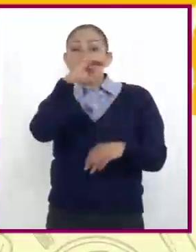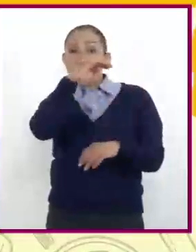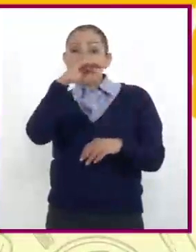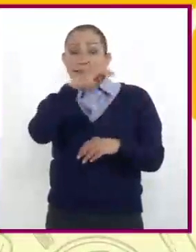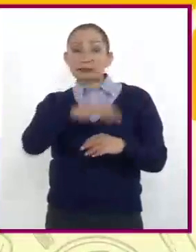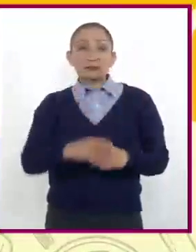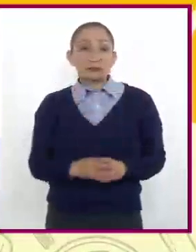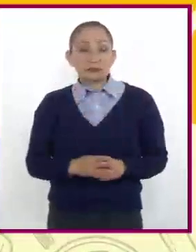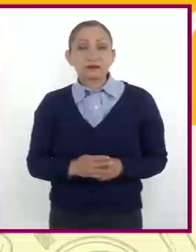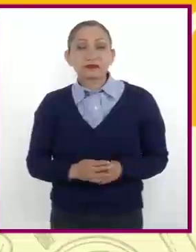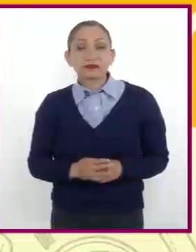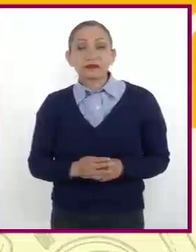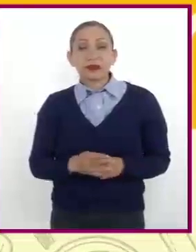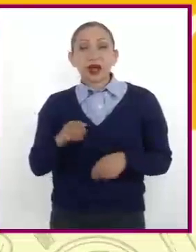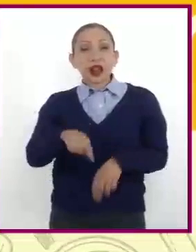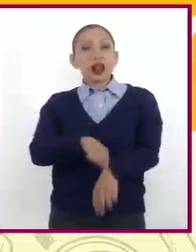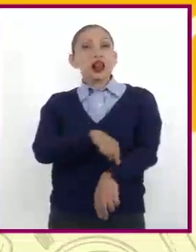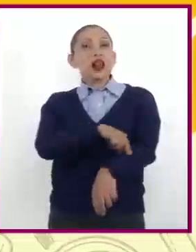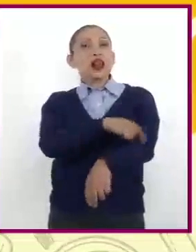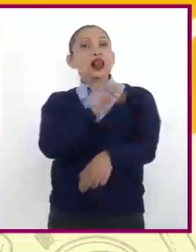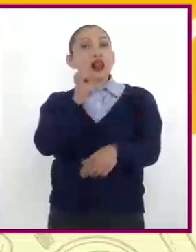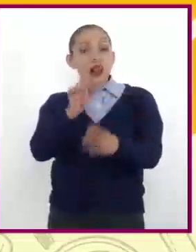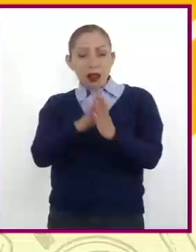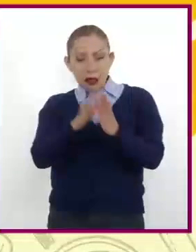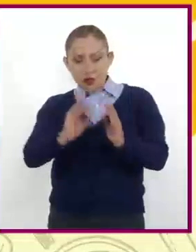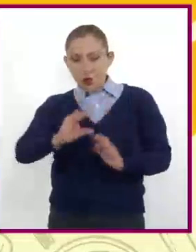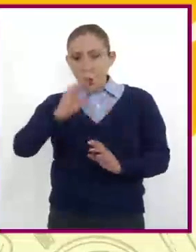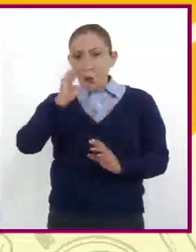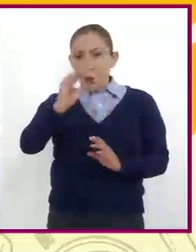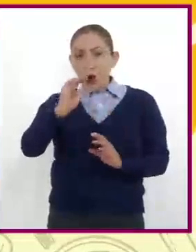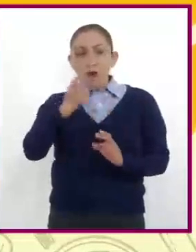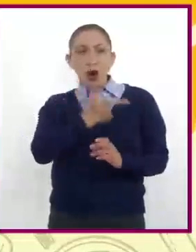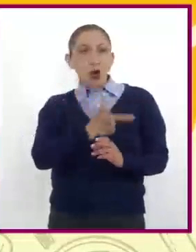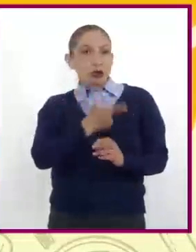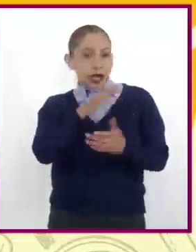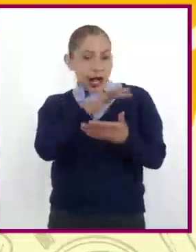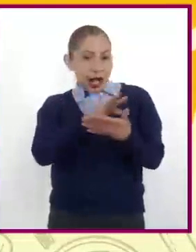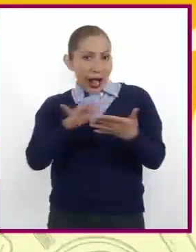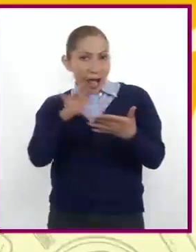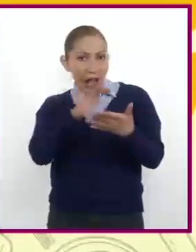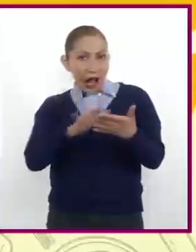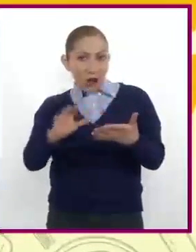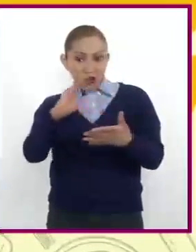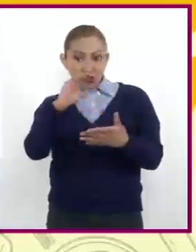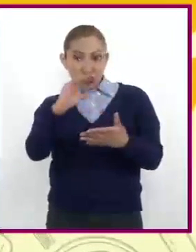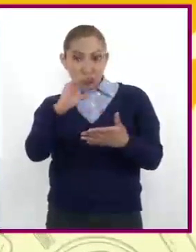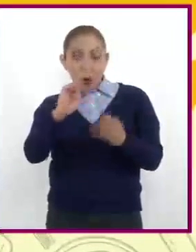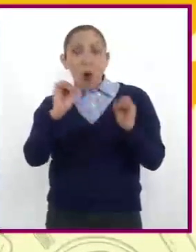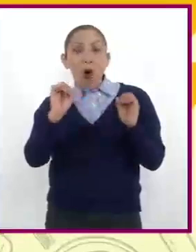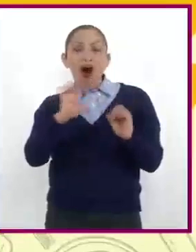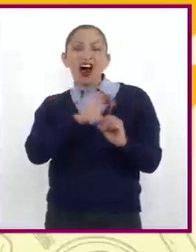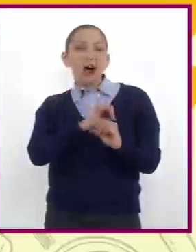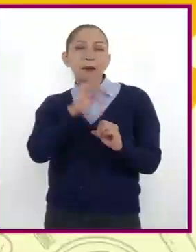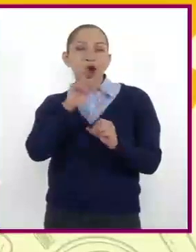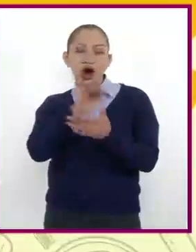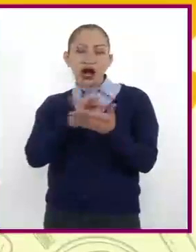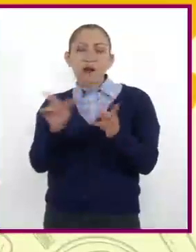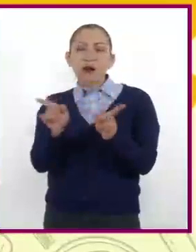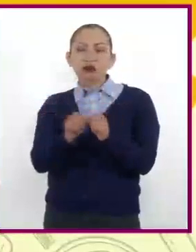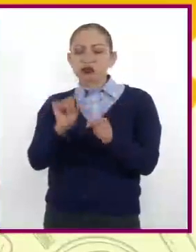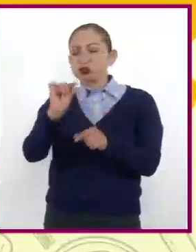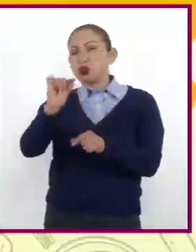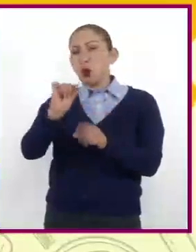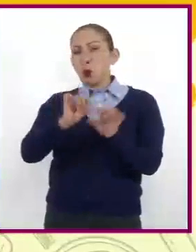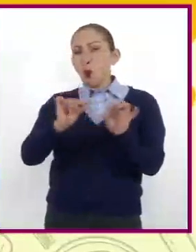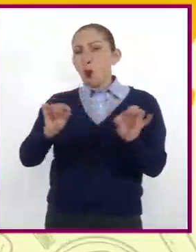gratuitamente. La extensión de los mismos, si me agrada leer los libros muy extensos o prefiero literatura breve y